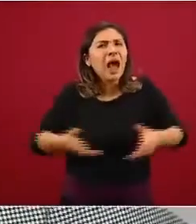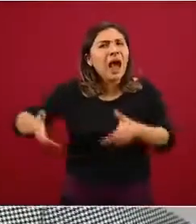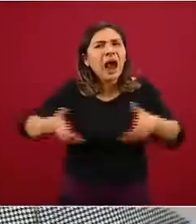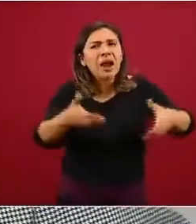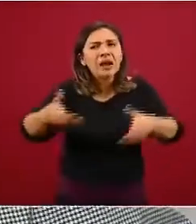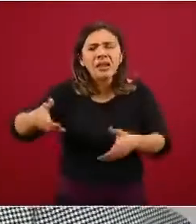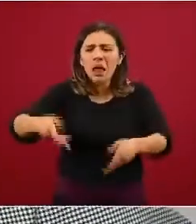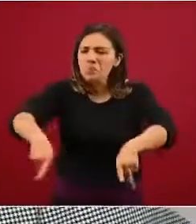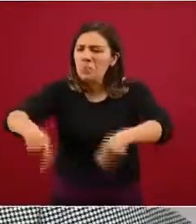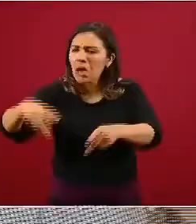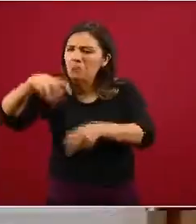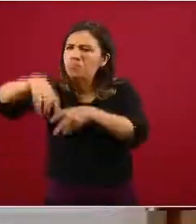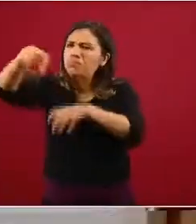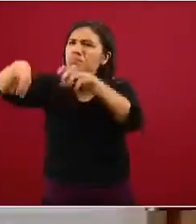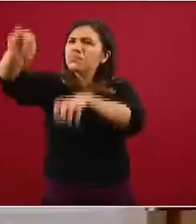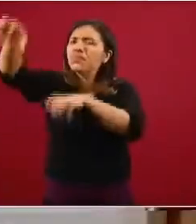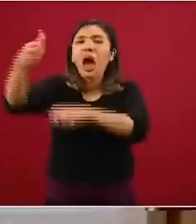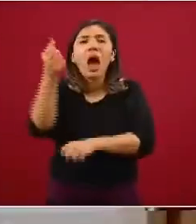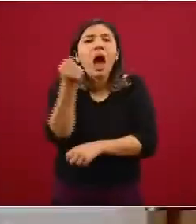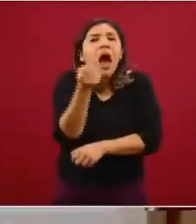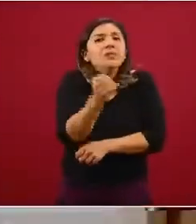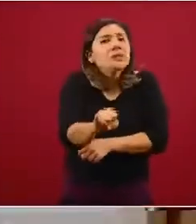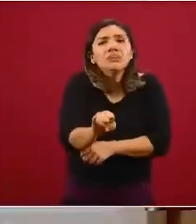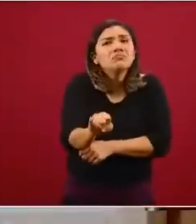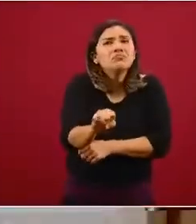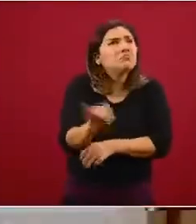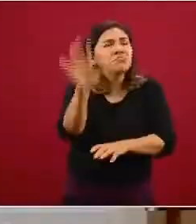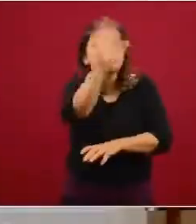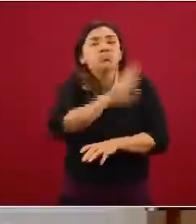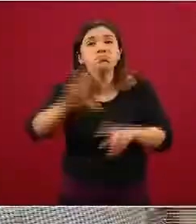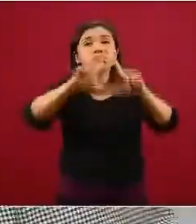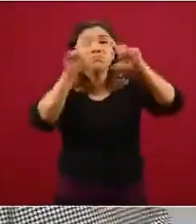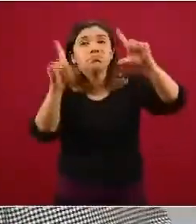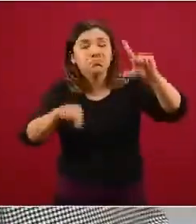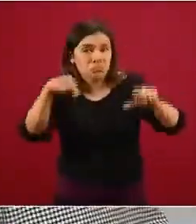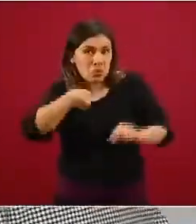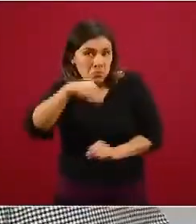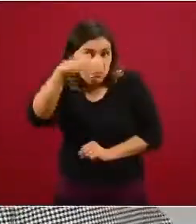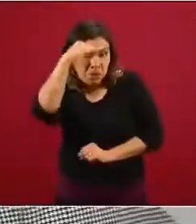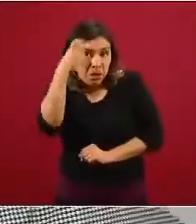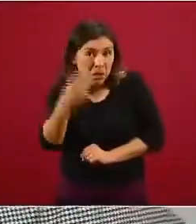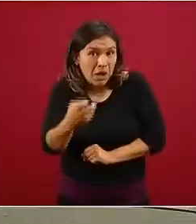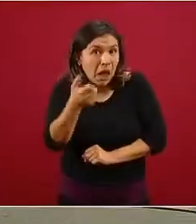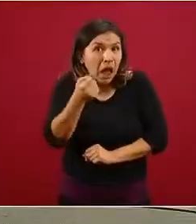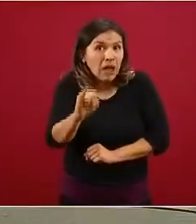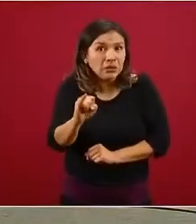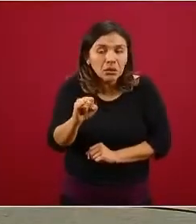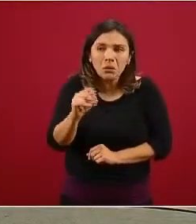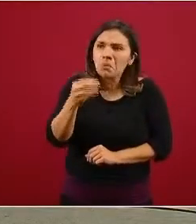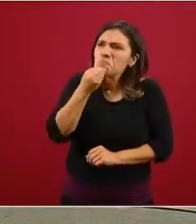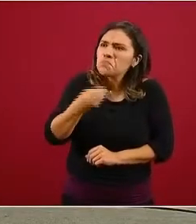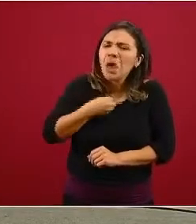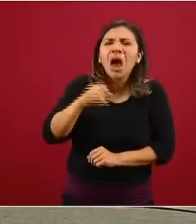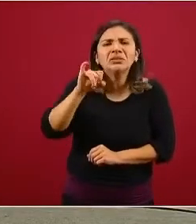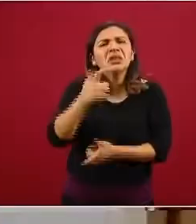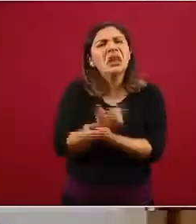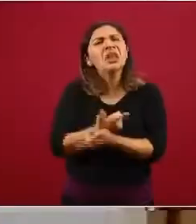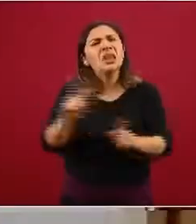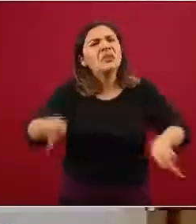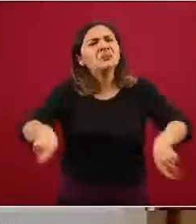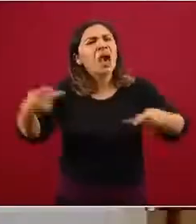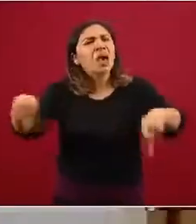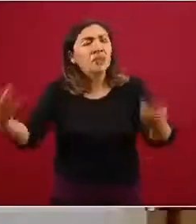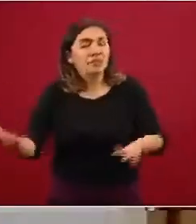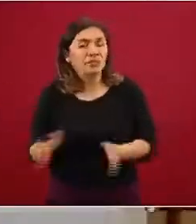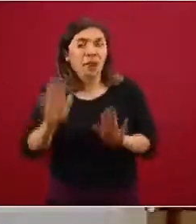carretera, básicamente en todo el país, y desde donde yo pienso debe de ser de los únicos países del mundo en donde permitimos esto. Y